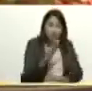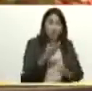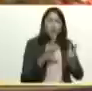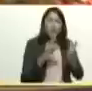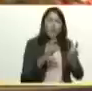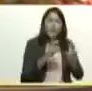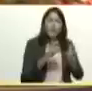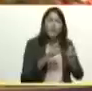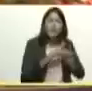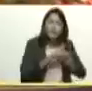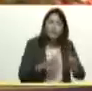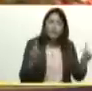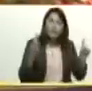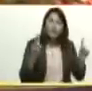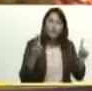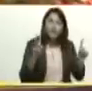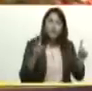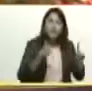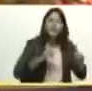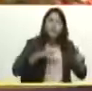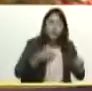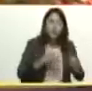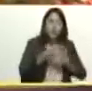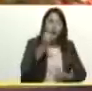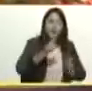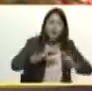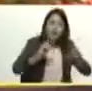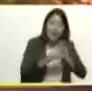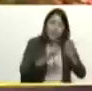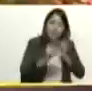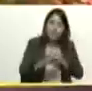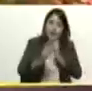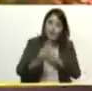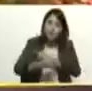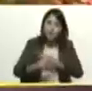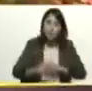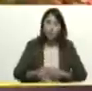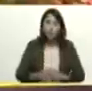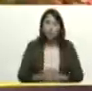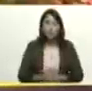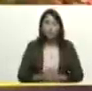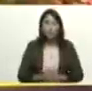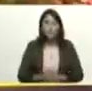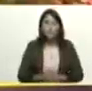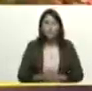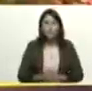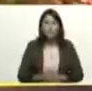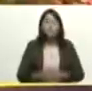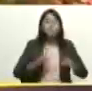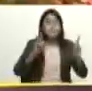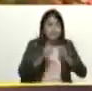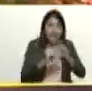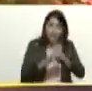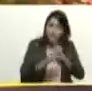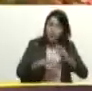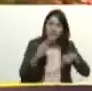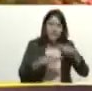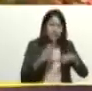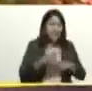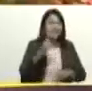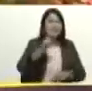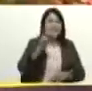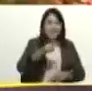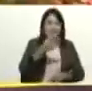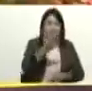diferente, para hacer los cambios, como siempre abogo, los cambios revolucionarios que Venezuela